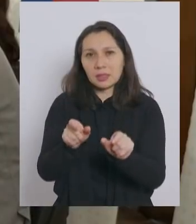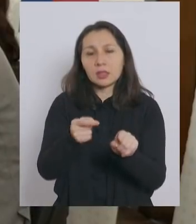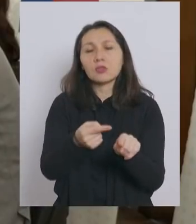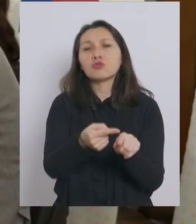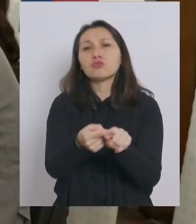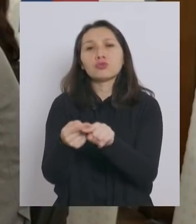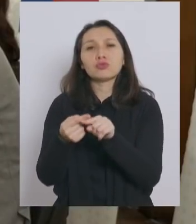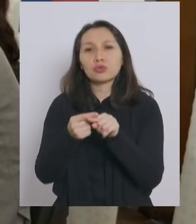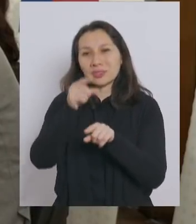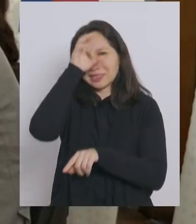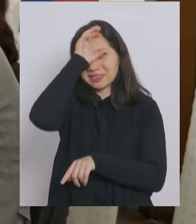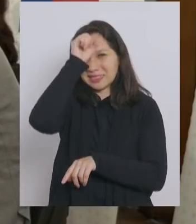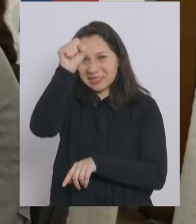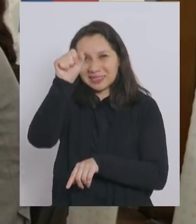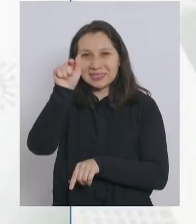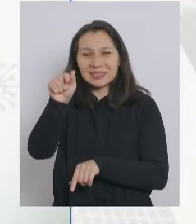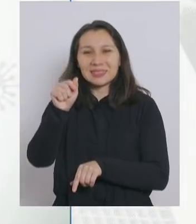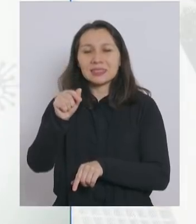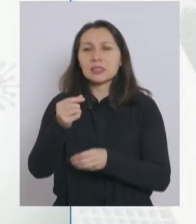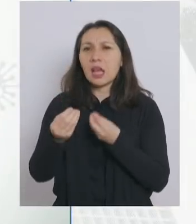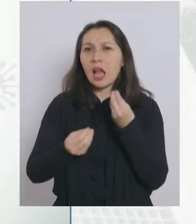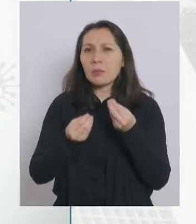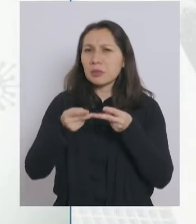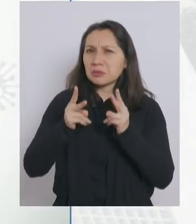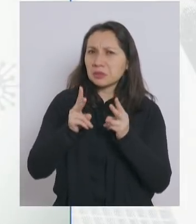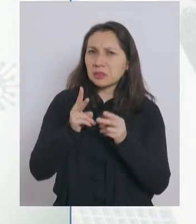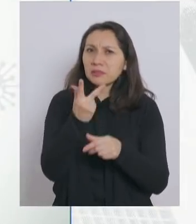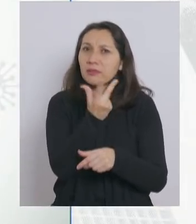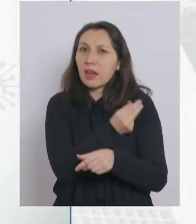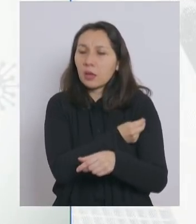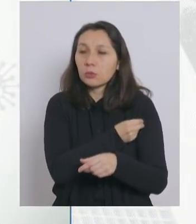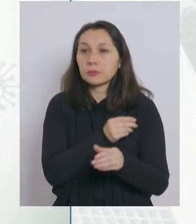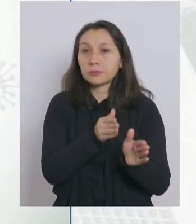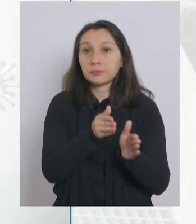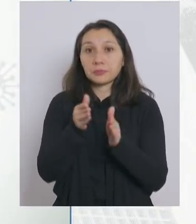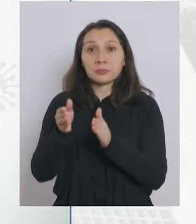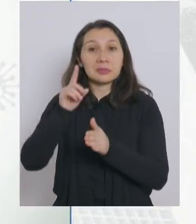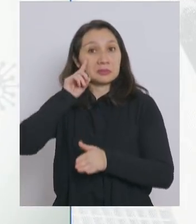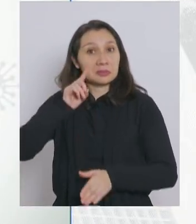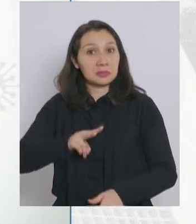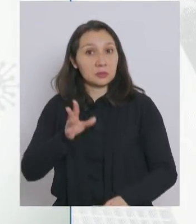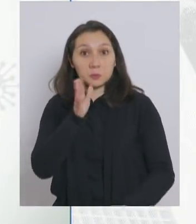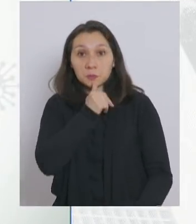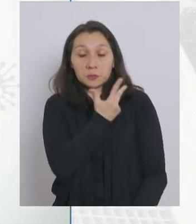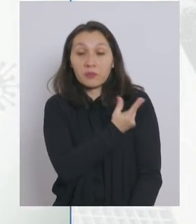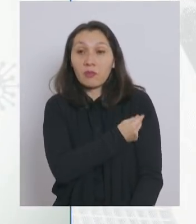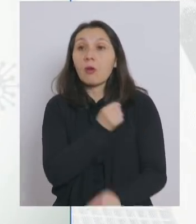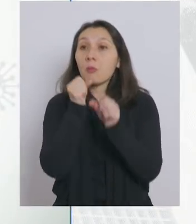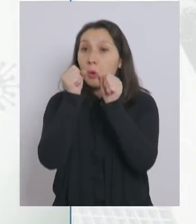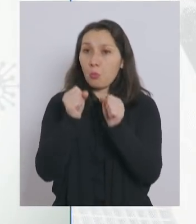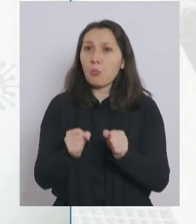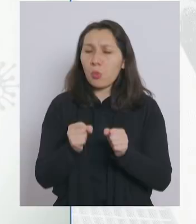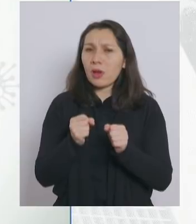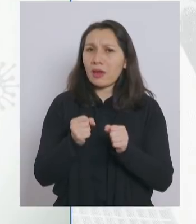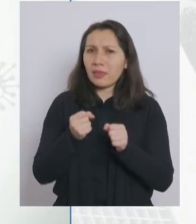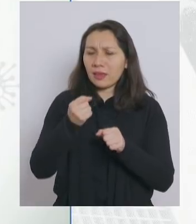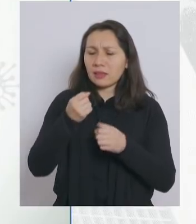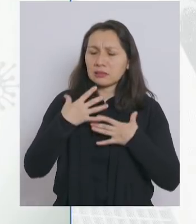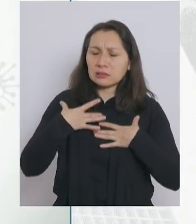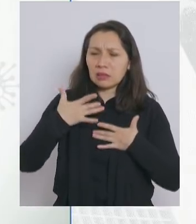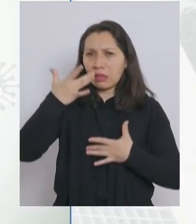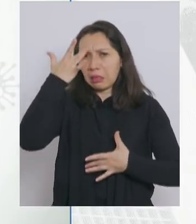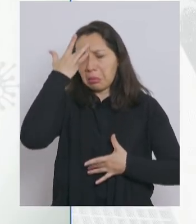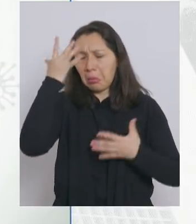de Infectología, donde habla del efecto de las vacunas. Podemos ver al lado izquierdo, sin vacunas, se puede producir una infección